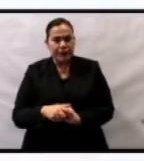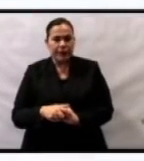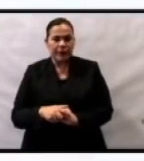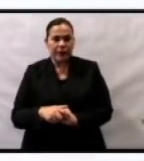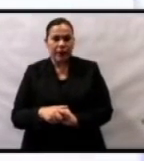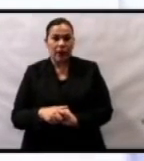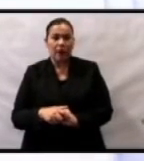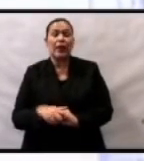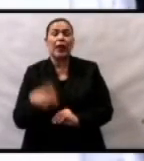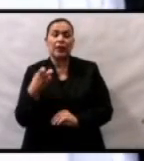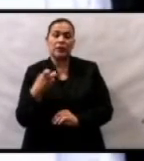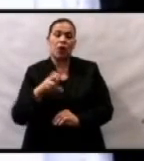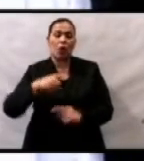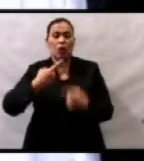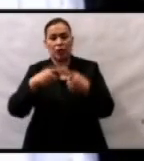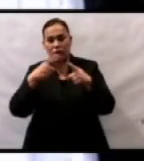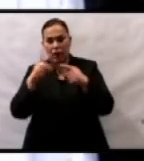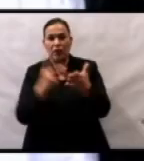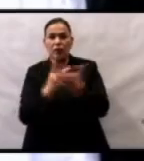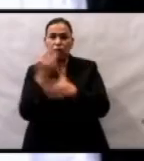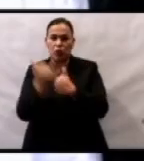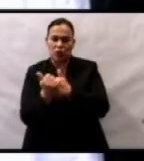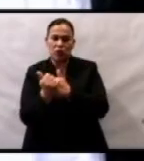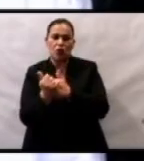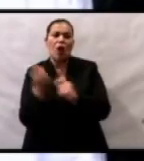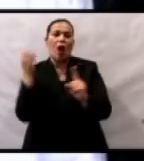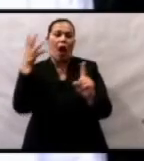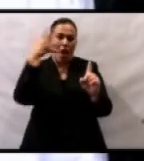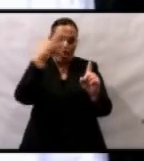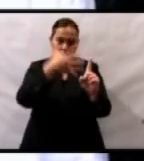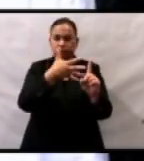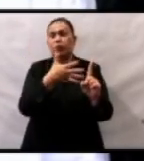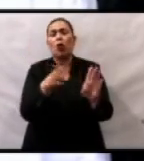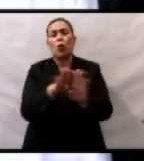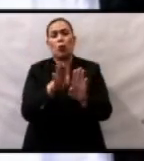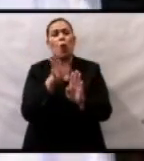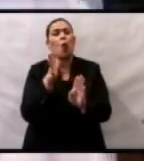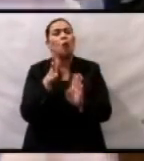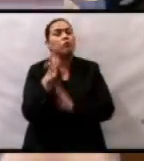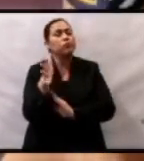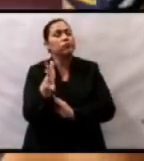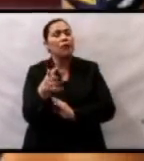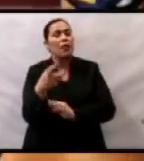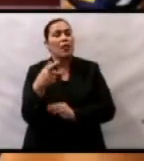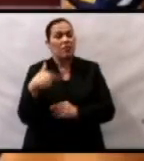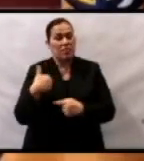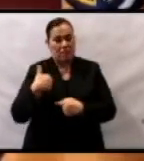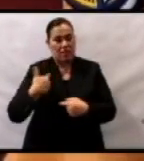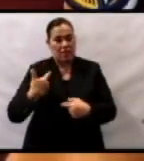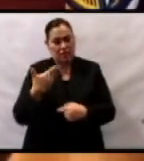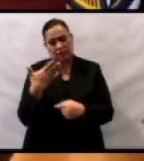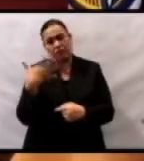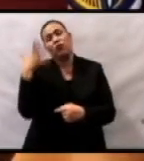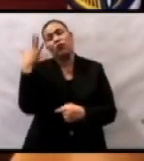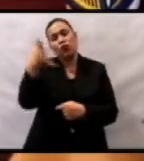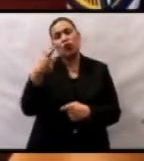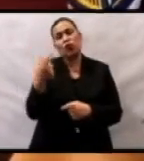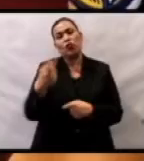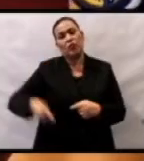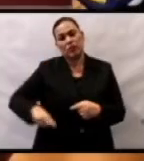Entre los proyectos con grandes avances y cuyos beneficios detonarán en las administraciones municipales